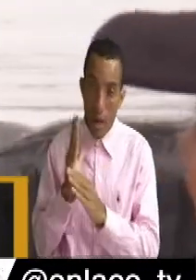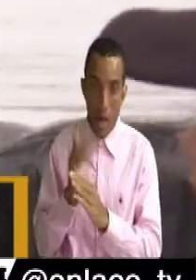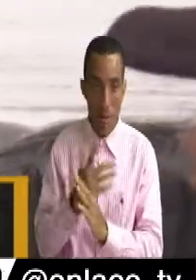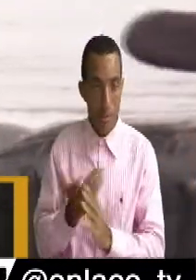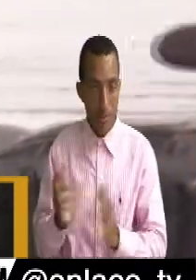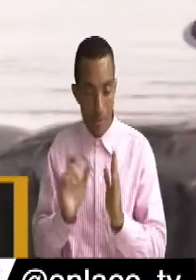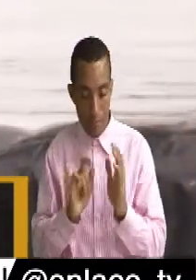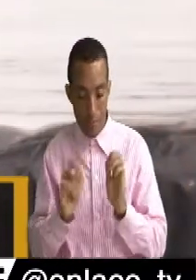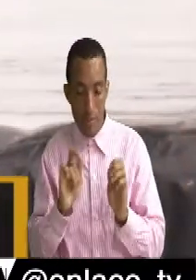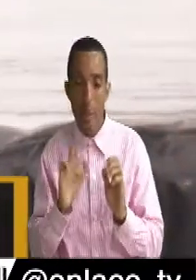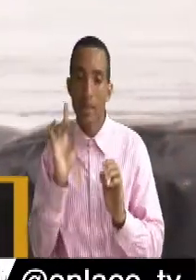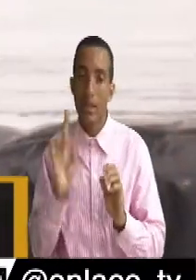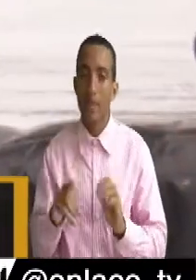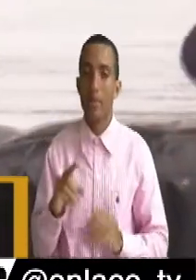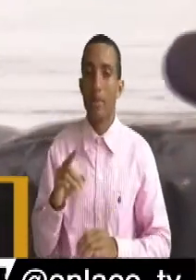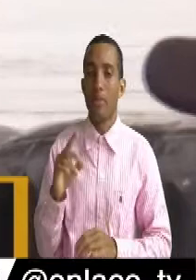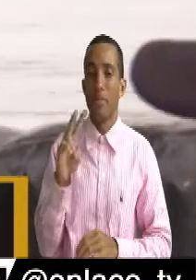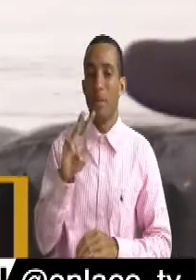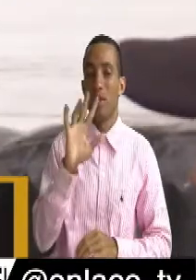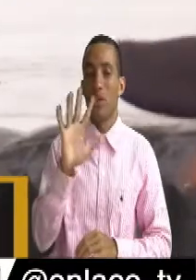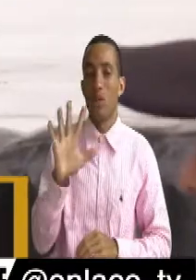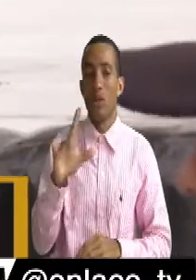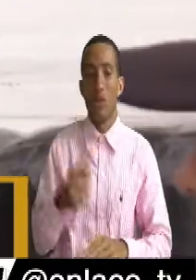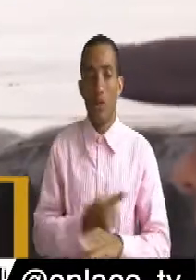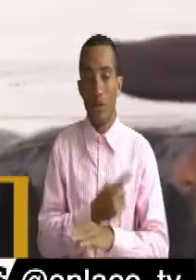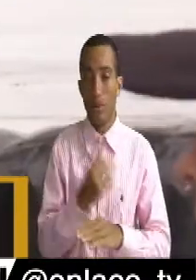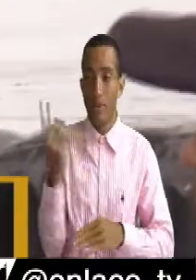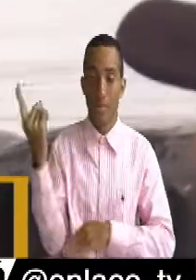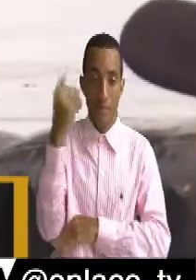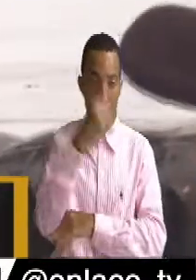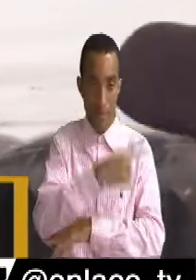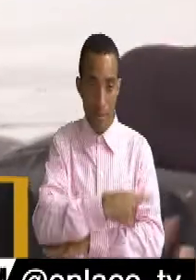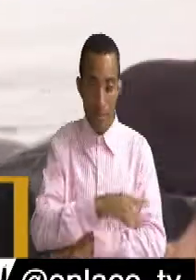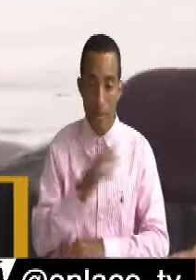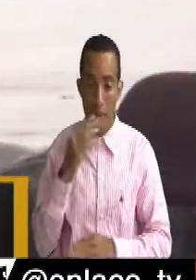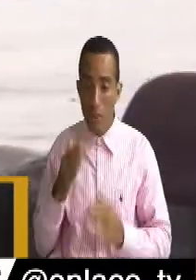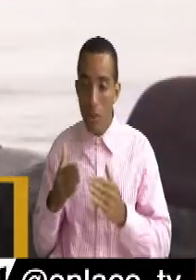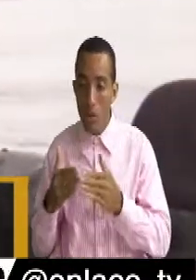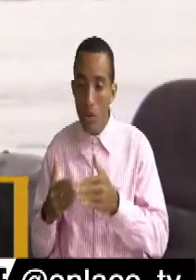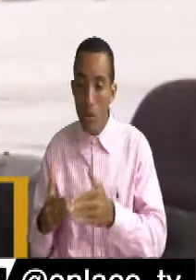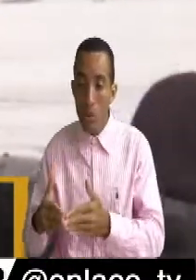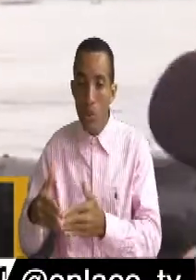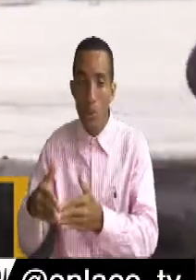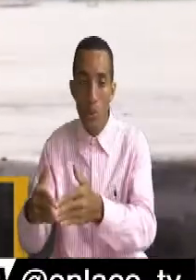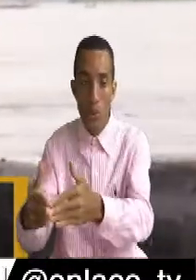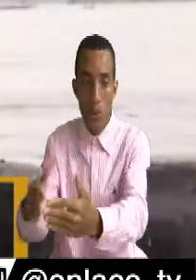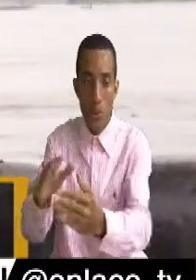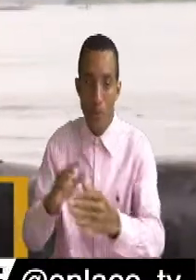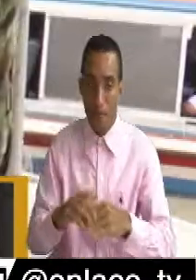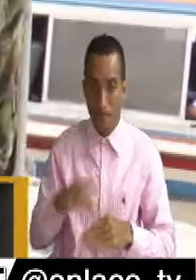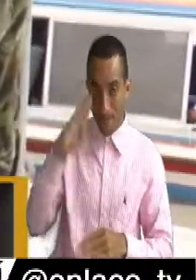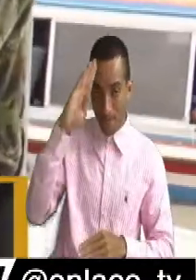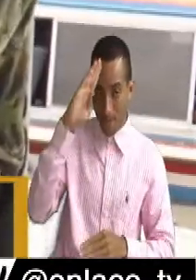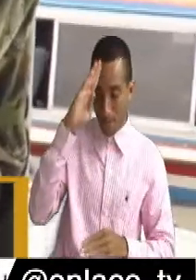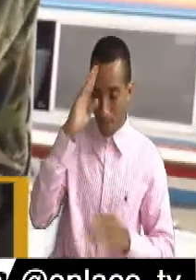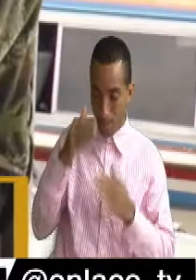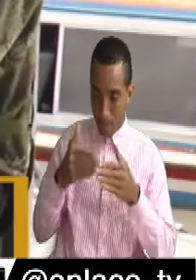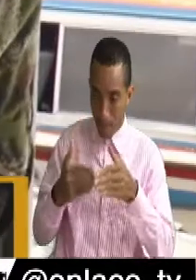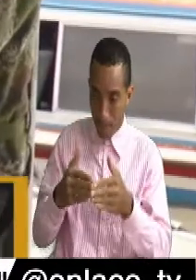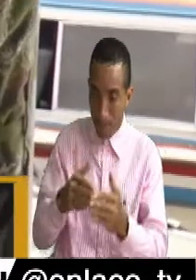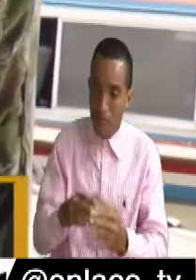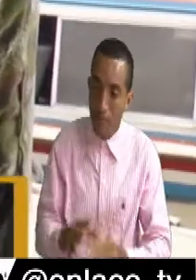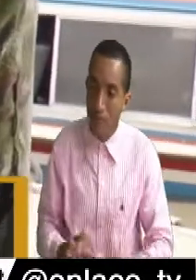de verificar las embarcaciones que transitan a lo largo y ancho del Magdalena, con el fin